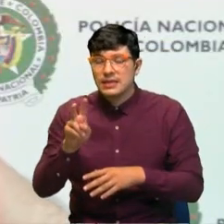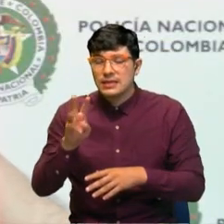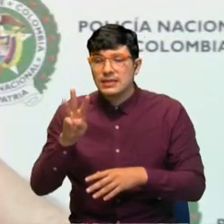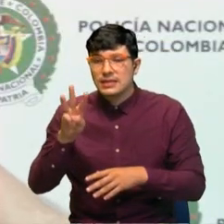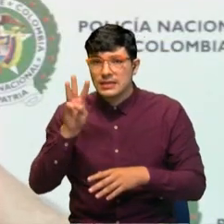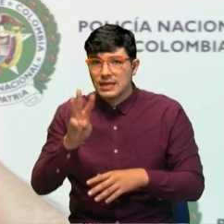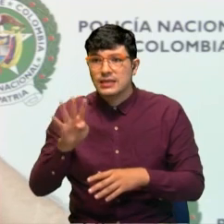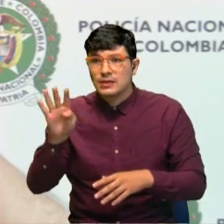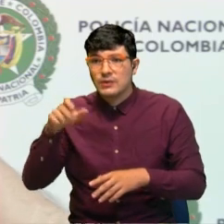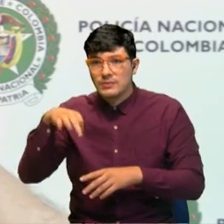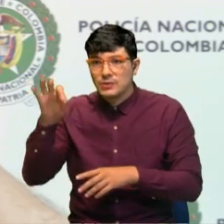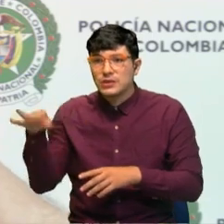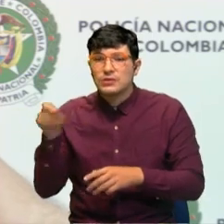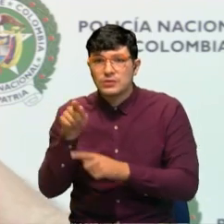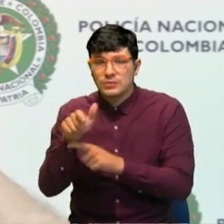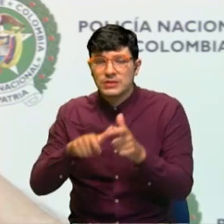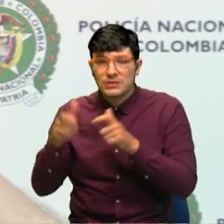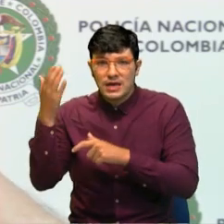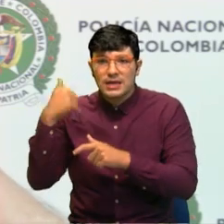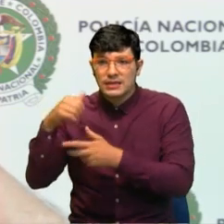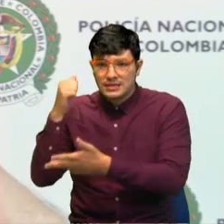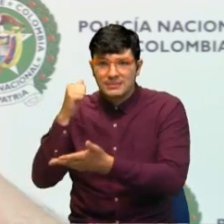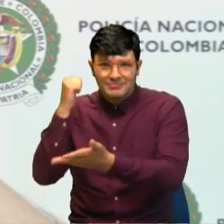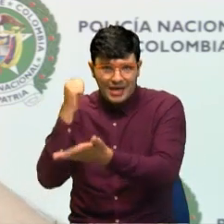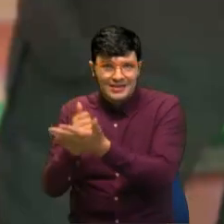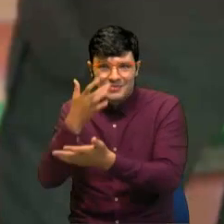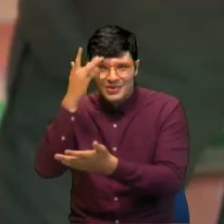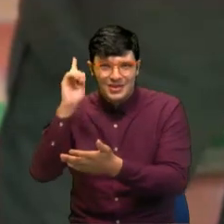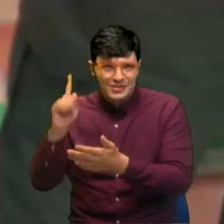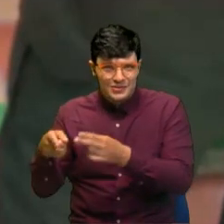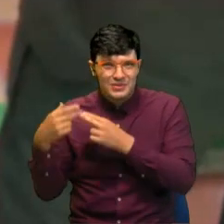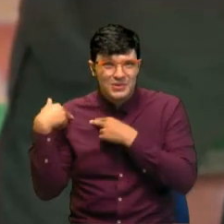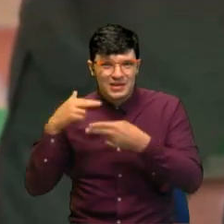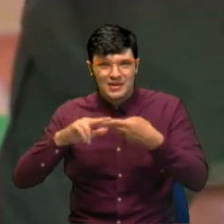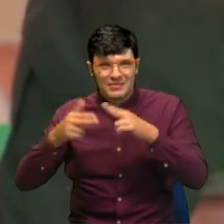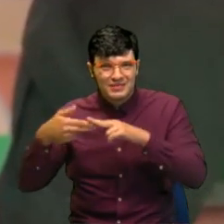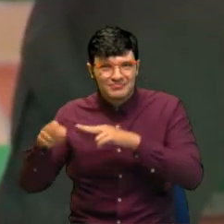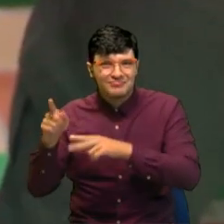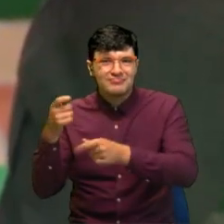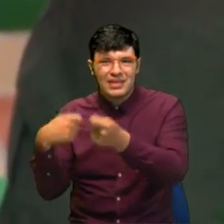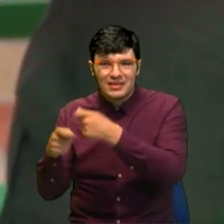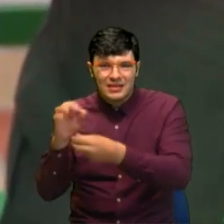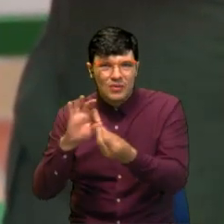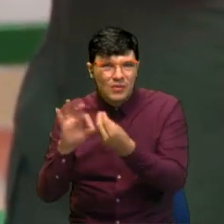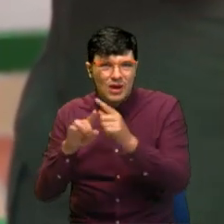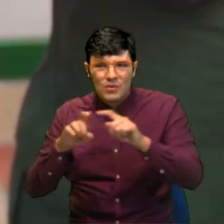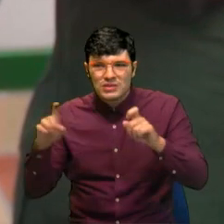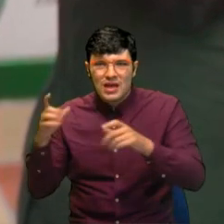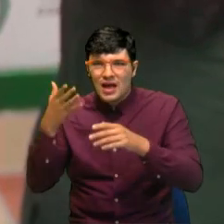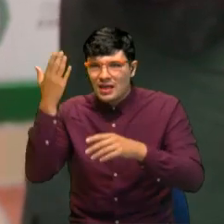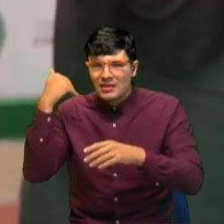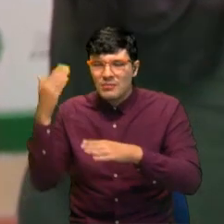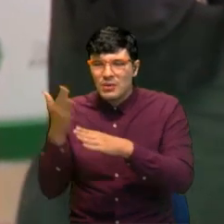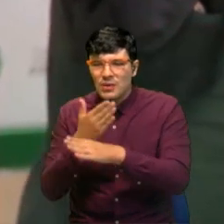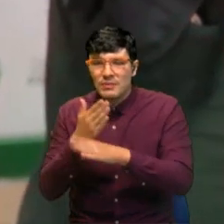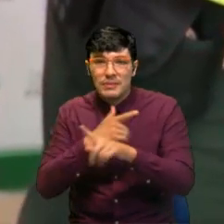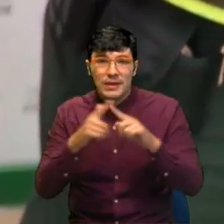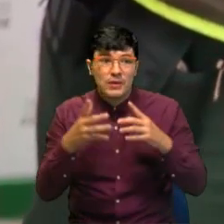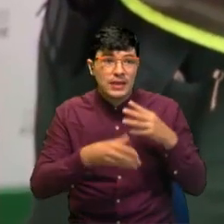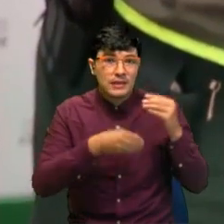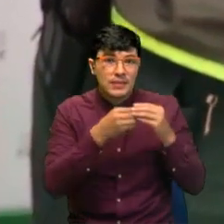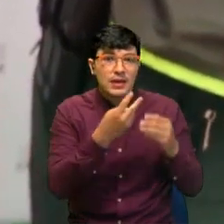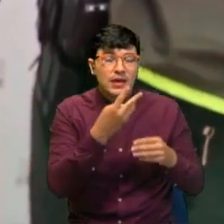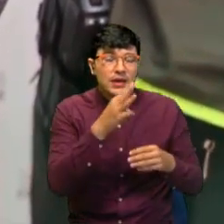tráfico porte de sustancias estupefacientes entre otros y de los homicidas capturados el 90%